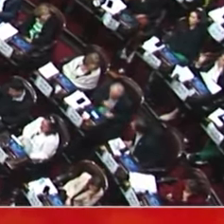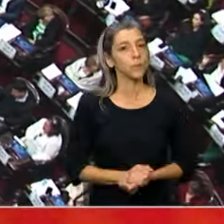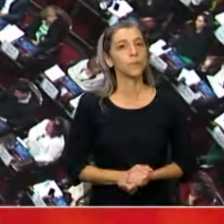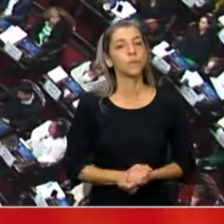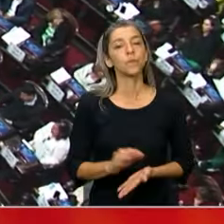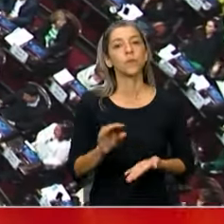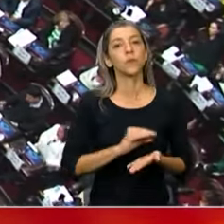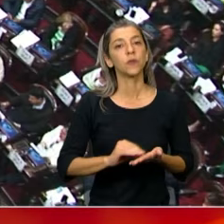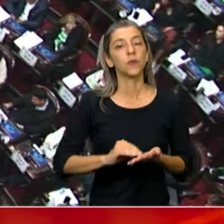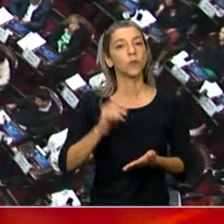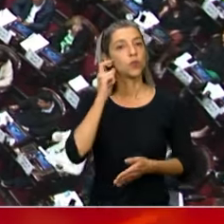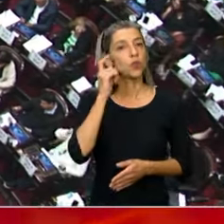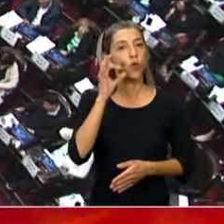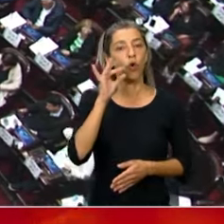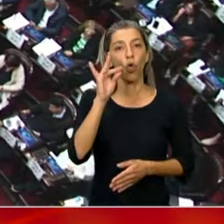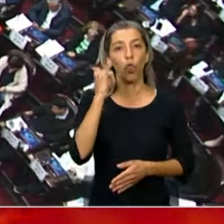diputado Godoy